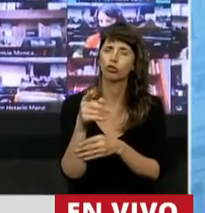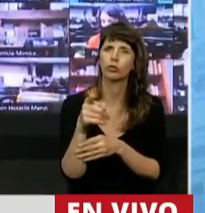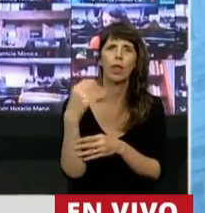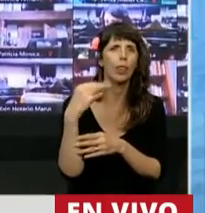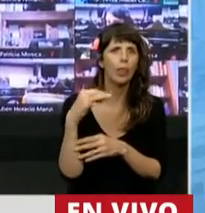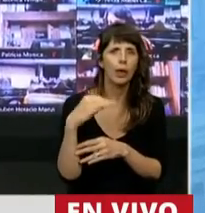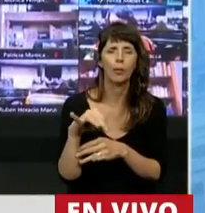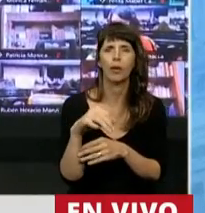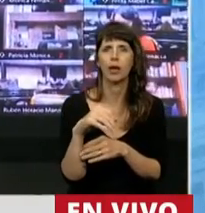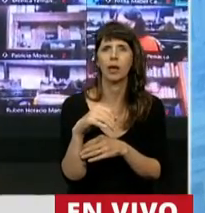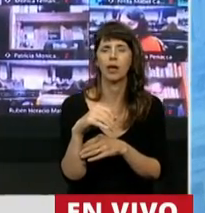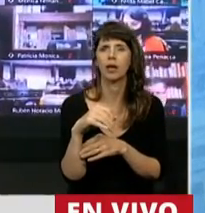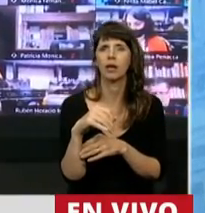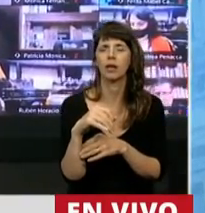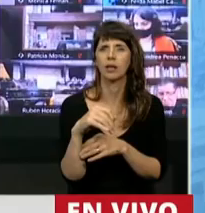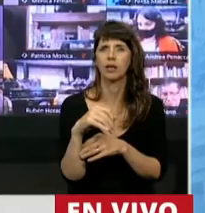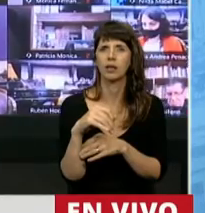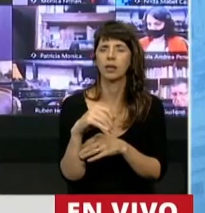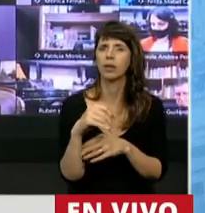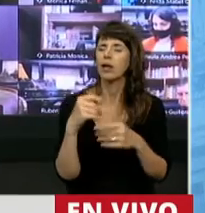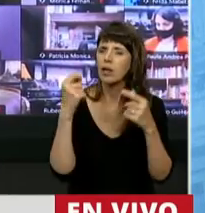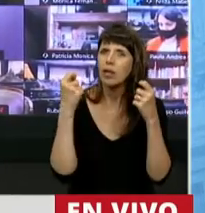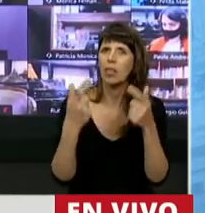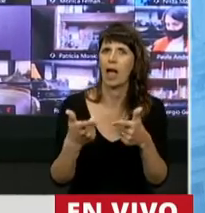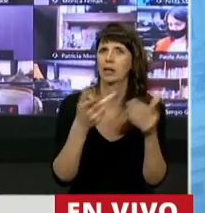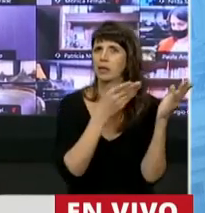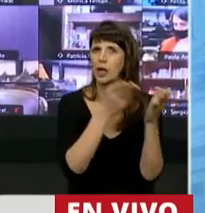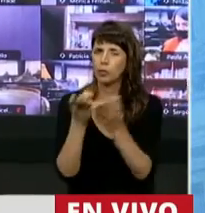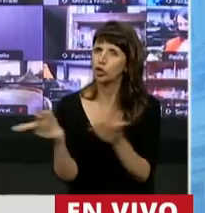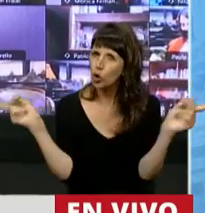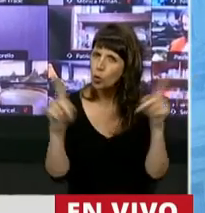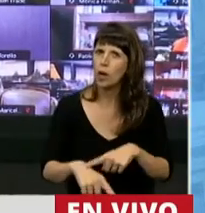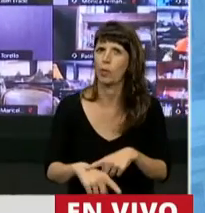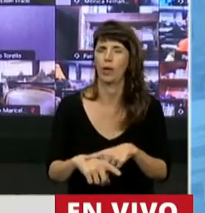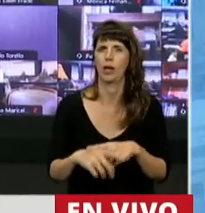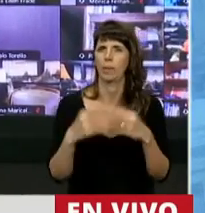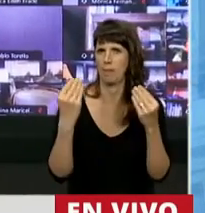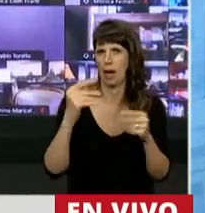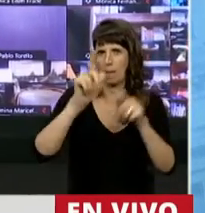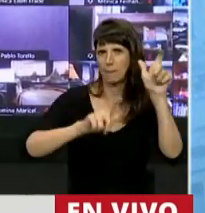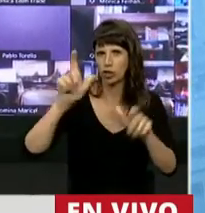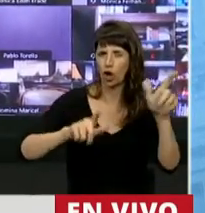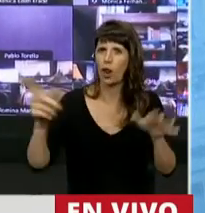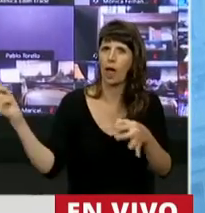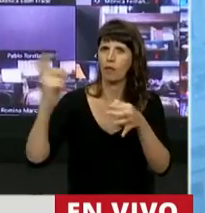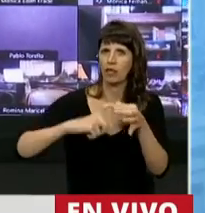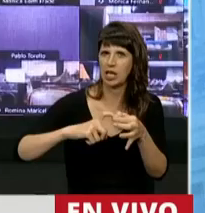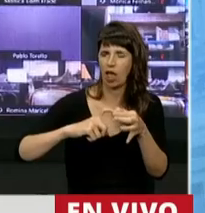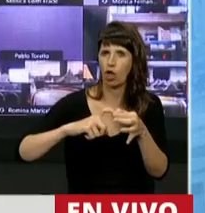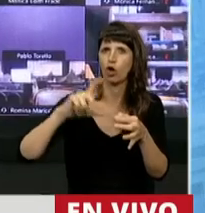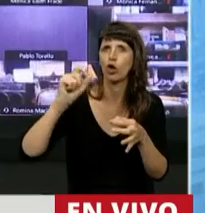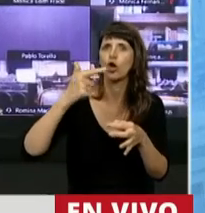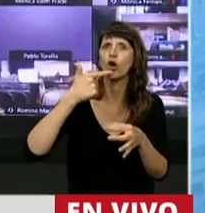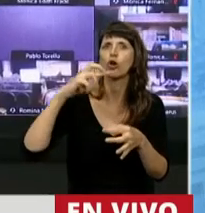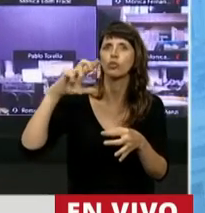asunto y que restablezca los servicios y prestaciones de los afiliados de AOSPLA en la provincia de